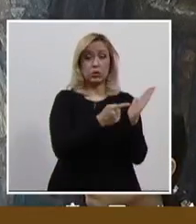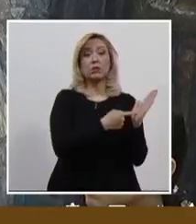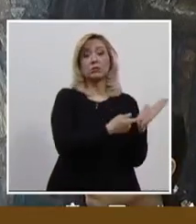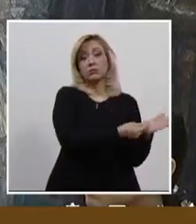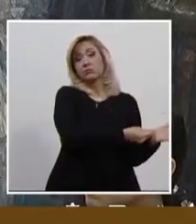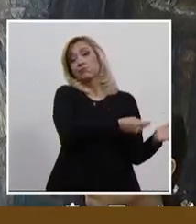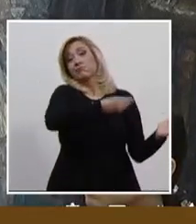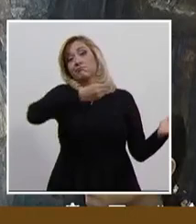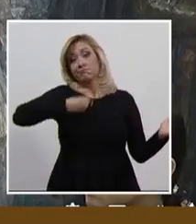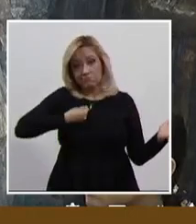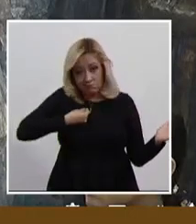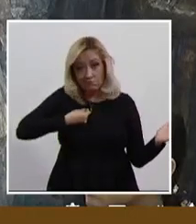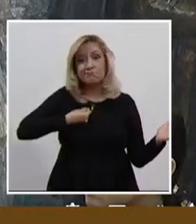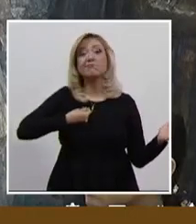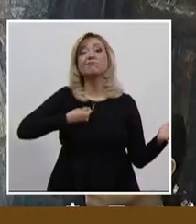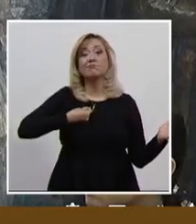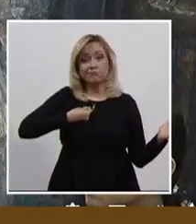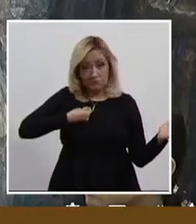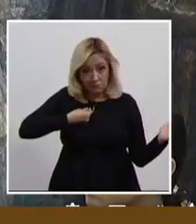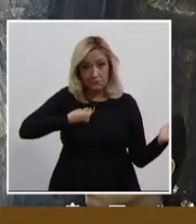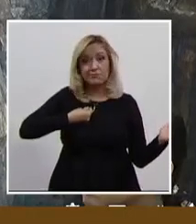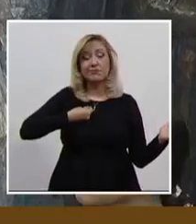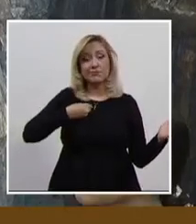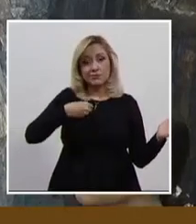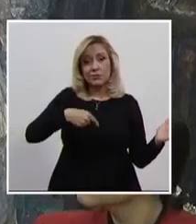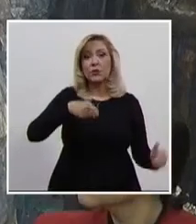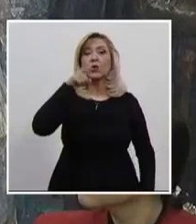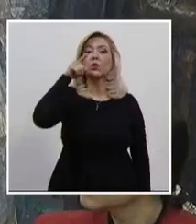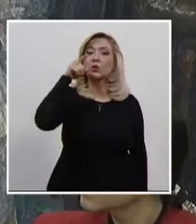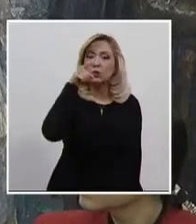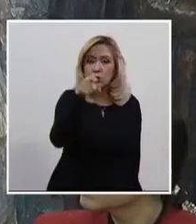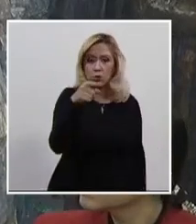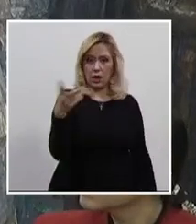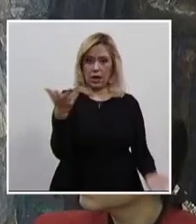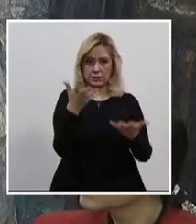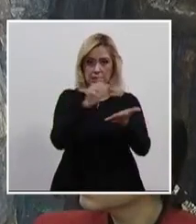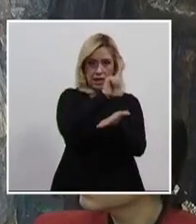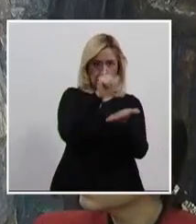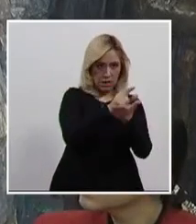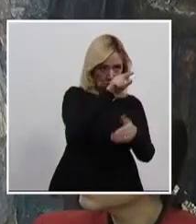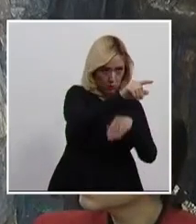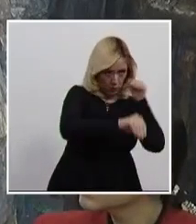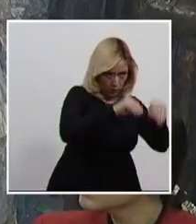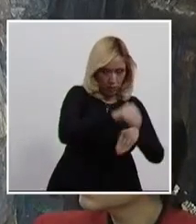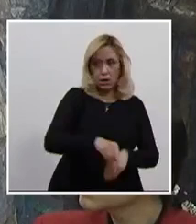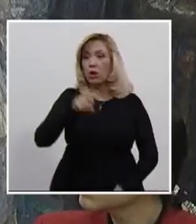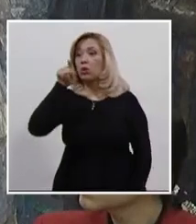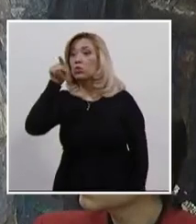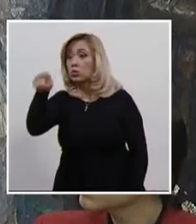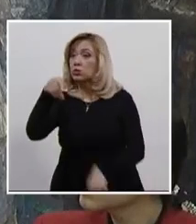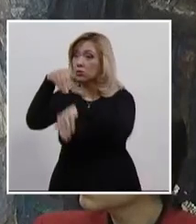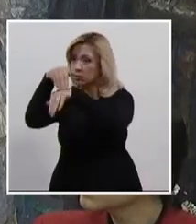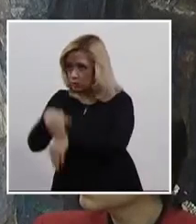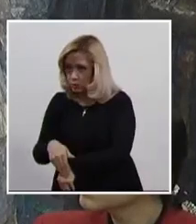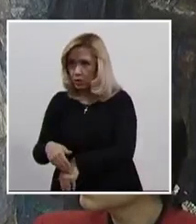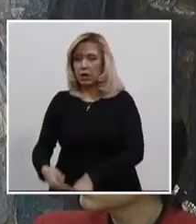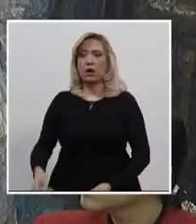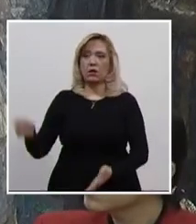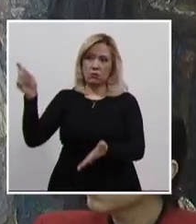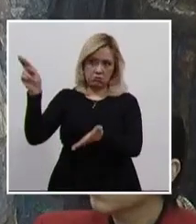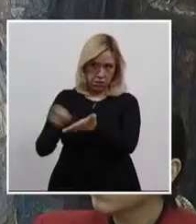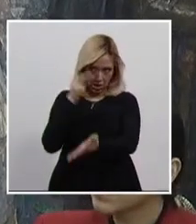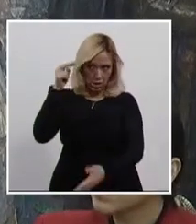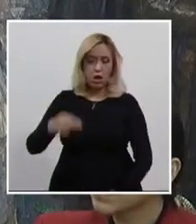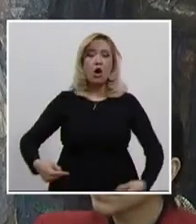constitucionalmente decidido. Tú vas a hacer las leyes, tú las vas a aplicar y yo voy a